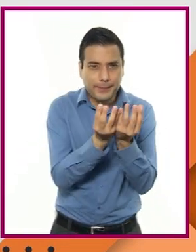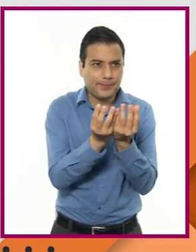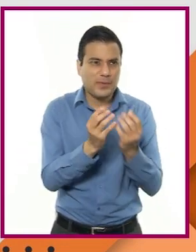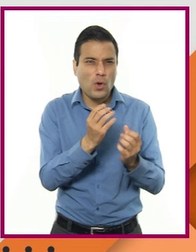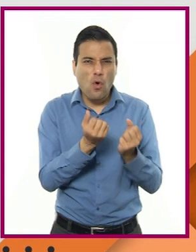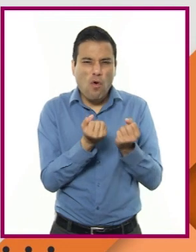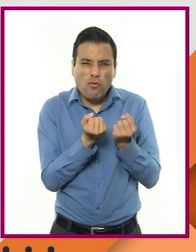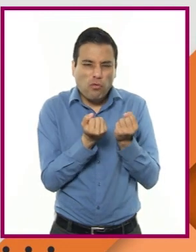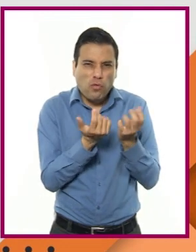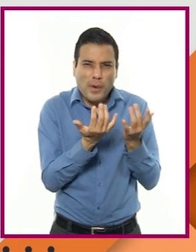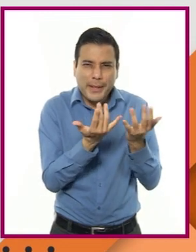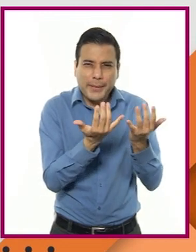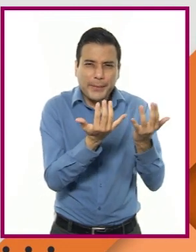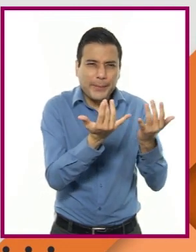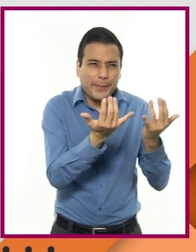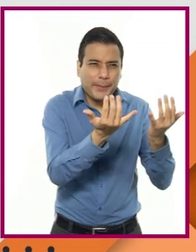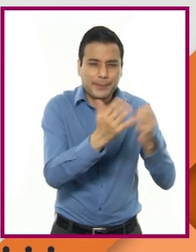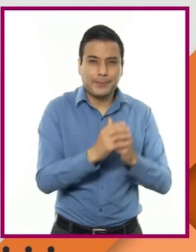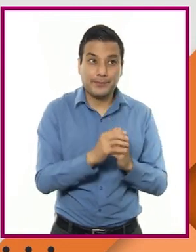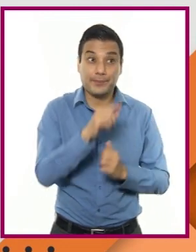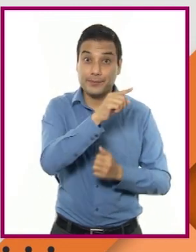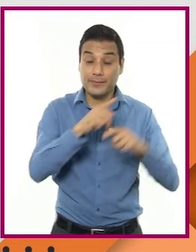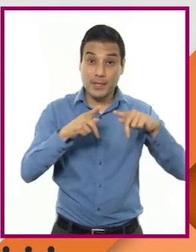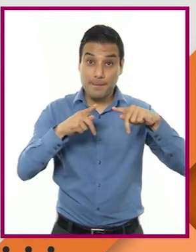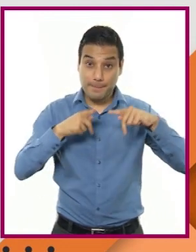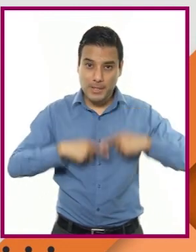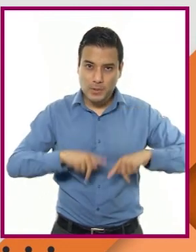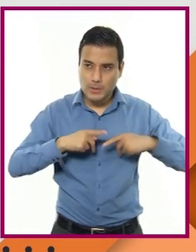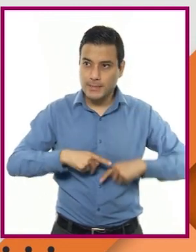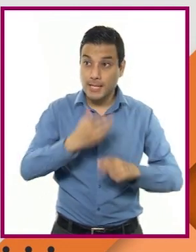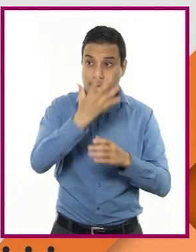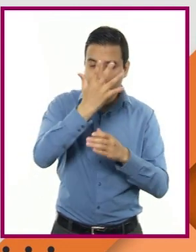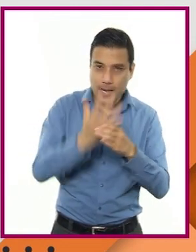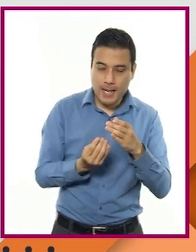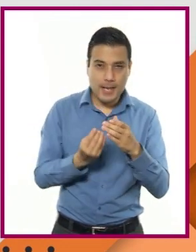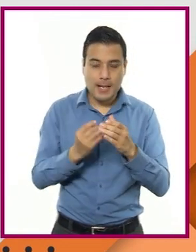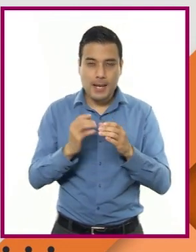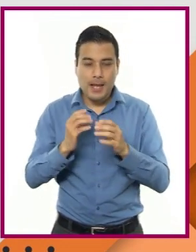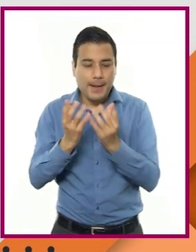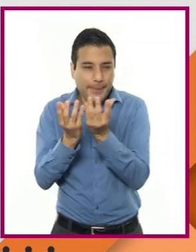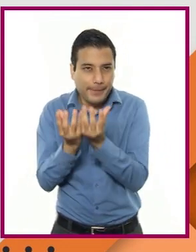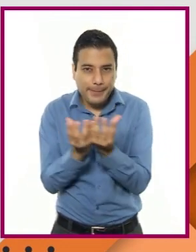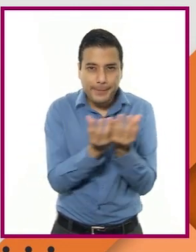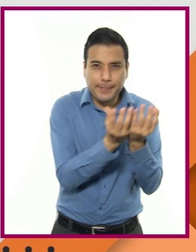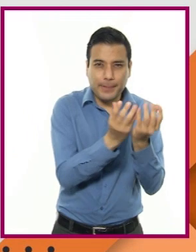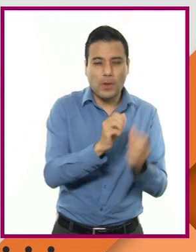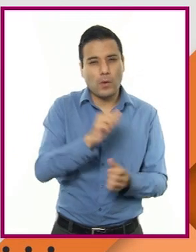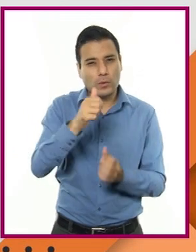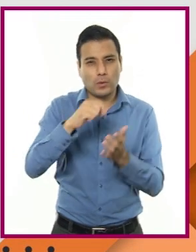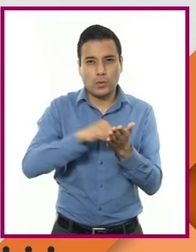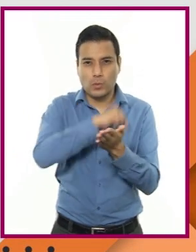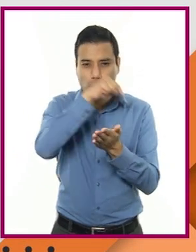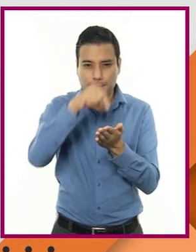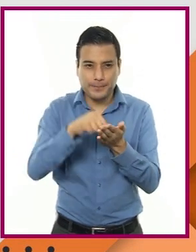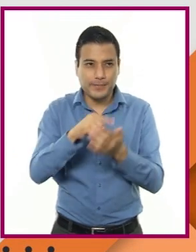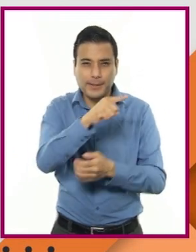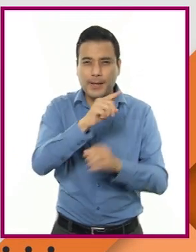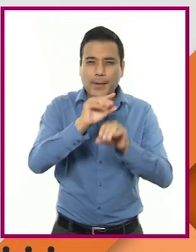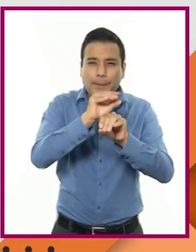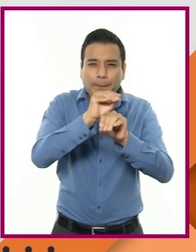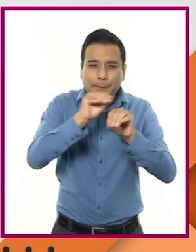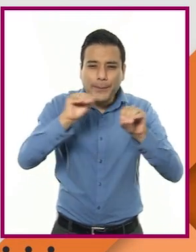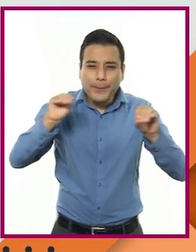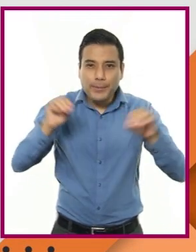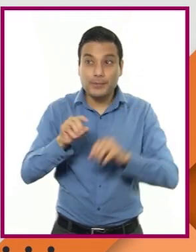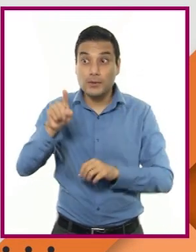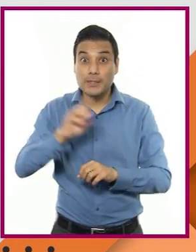fuego. Sin embargo, los habitantes huyeron hacia los alrededores, en terrenos casi inaccesibles, por lo